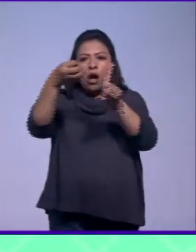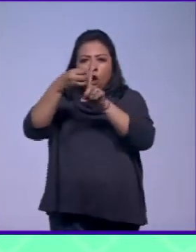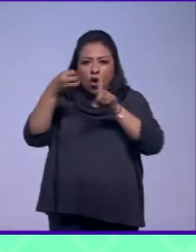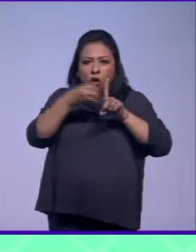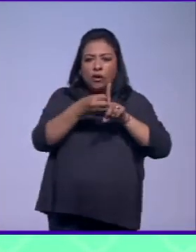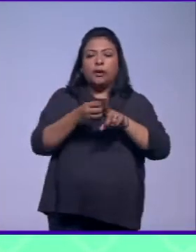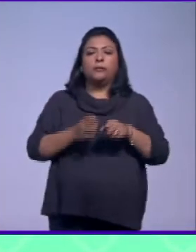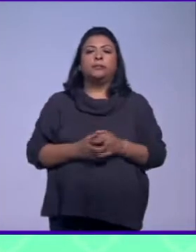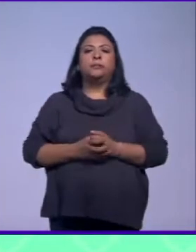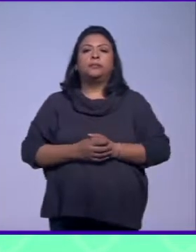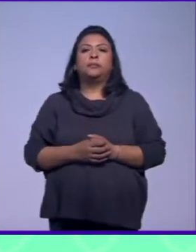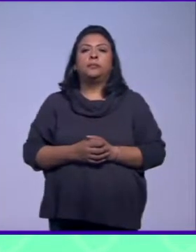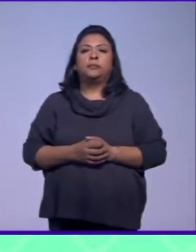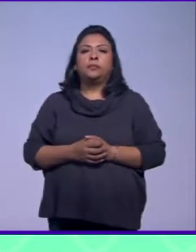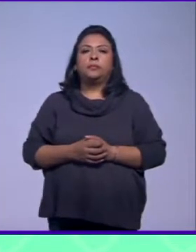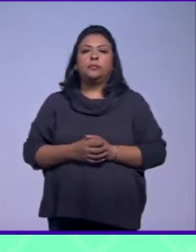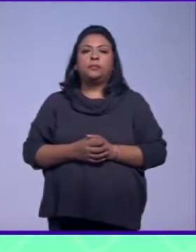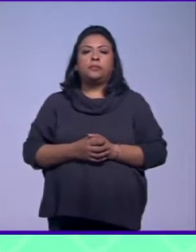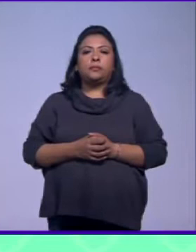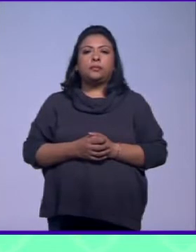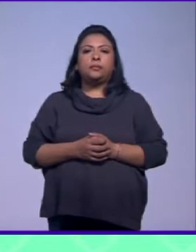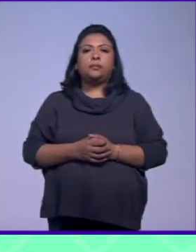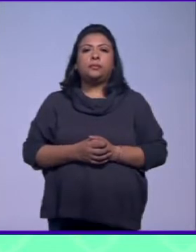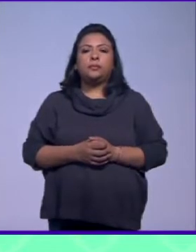luego de fútbol